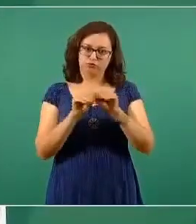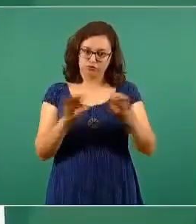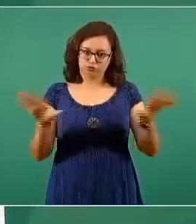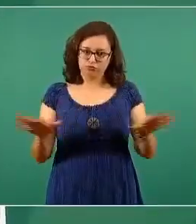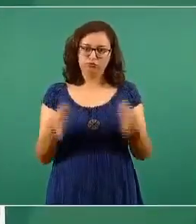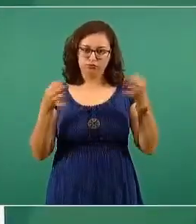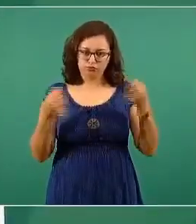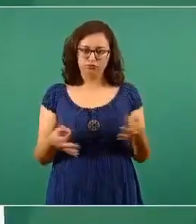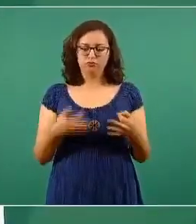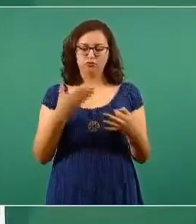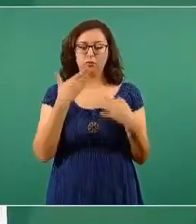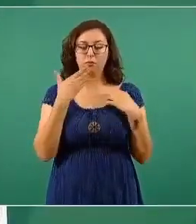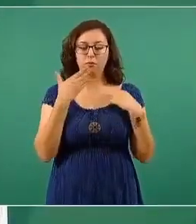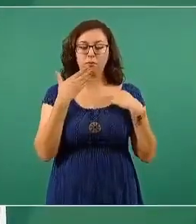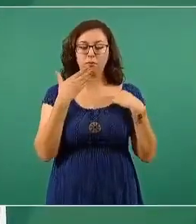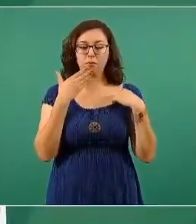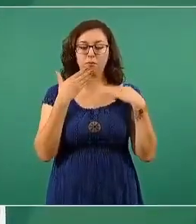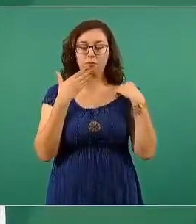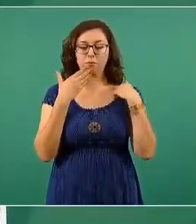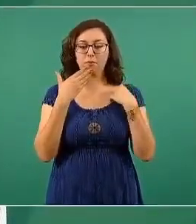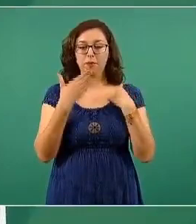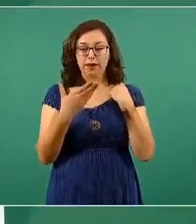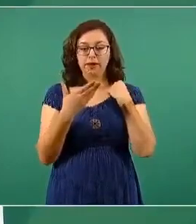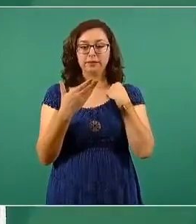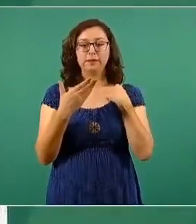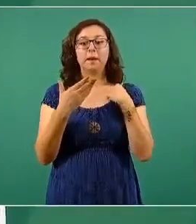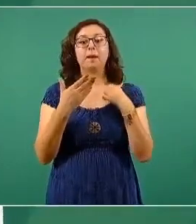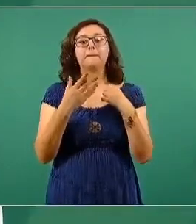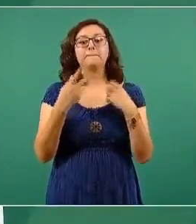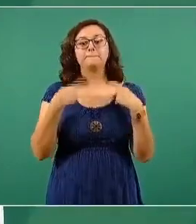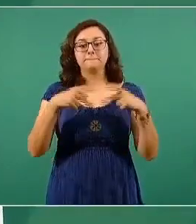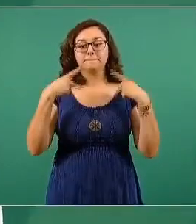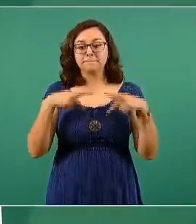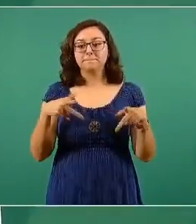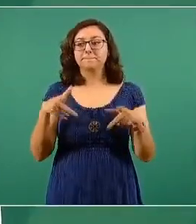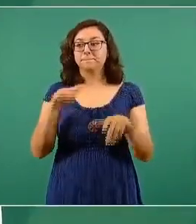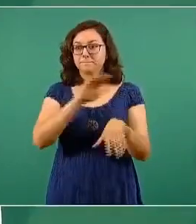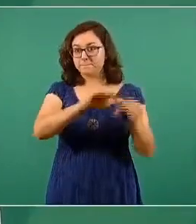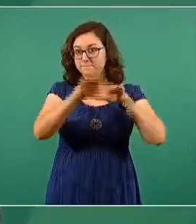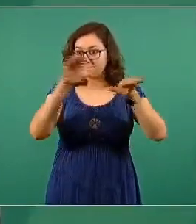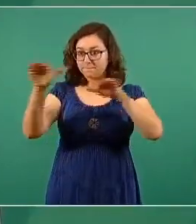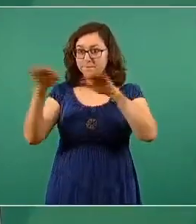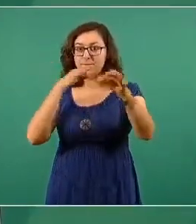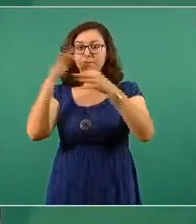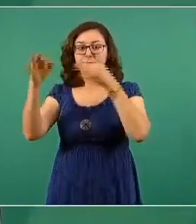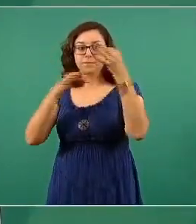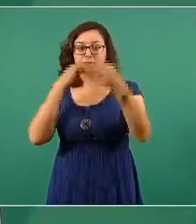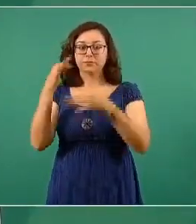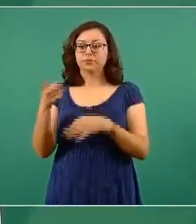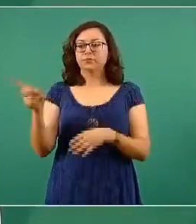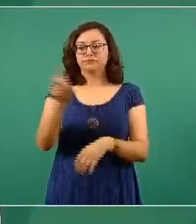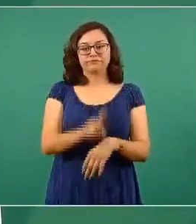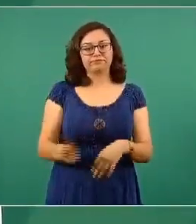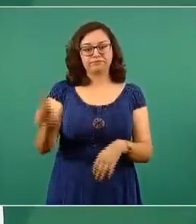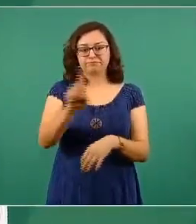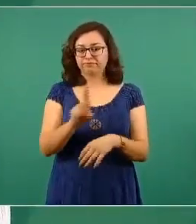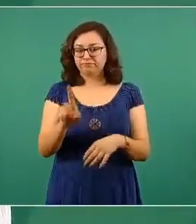que sea que la gente sepa que el domingo de la elección de seguro no habrá puestos de